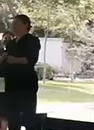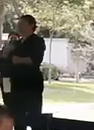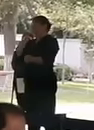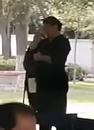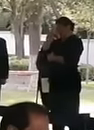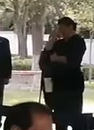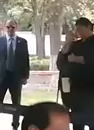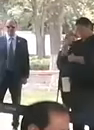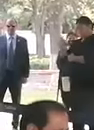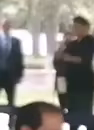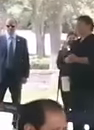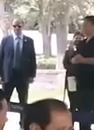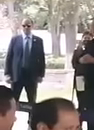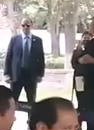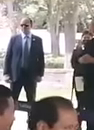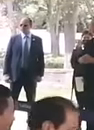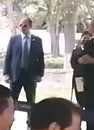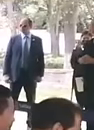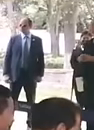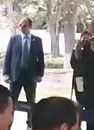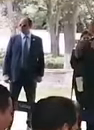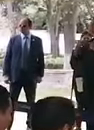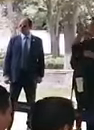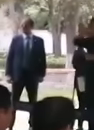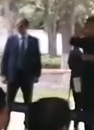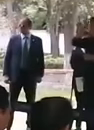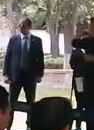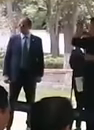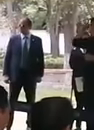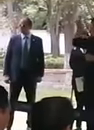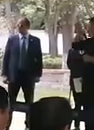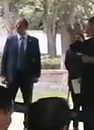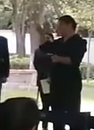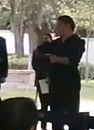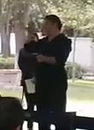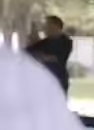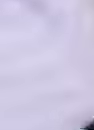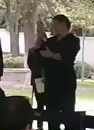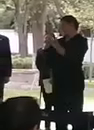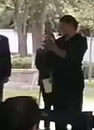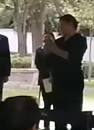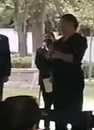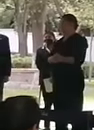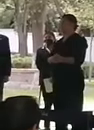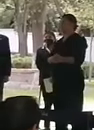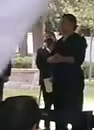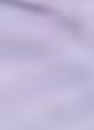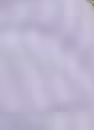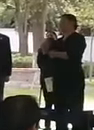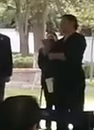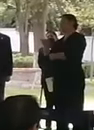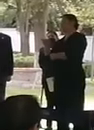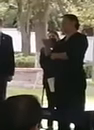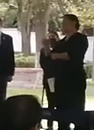y muchos empleadores, muchos que hacen bastante empleo aquí. Gracias. Miriam, bueno, Grupo Imagen. Embajador,